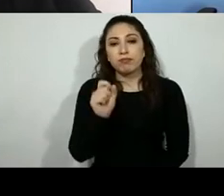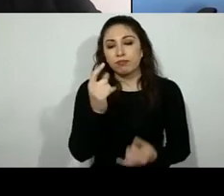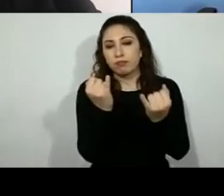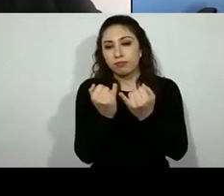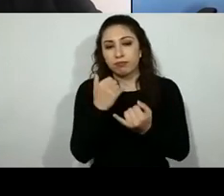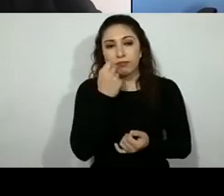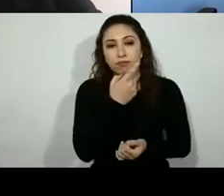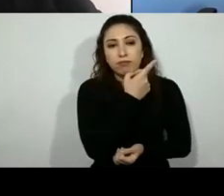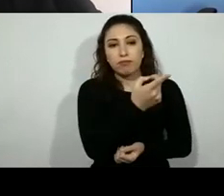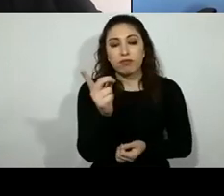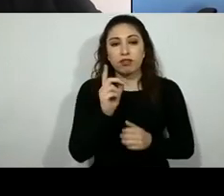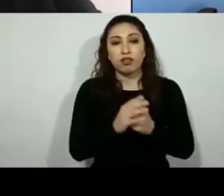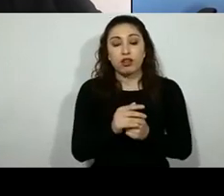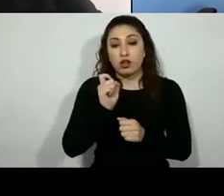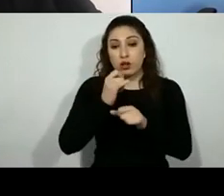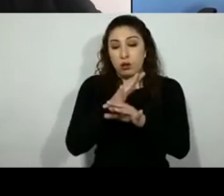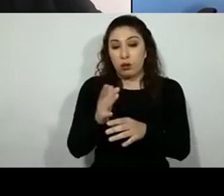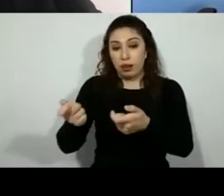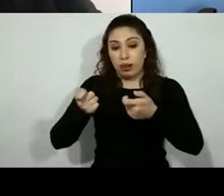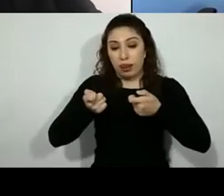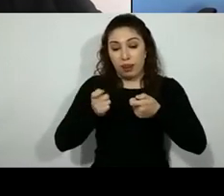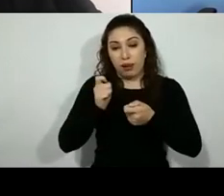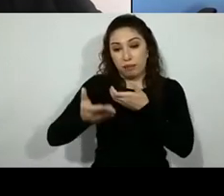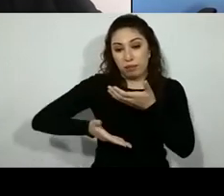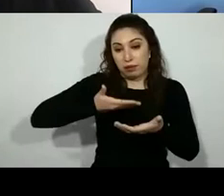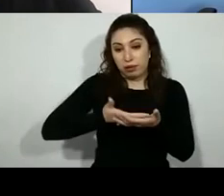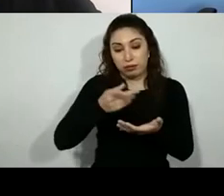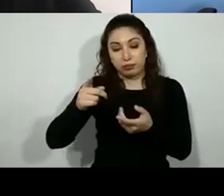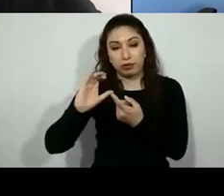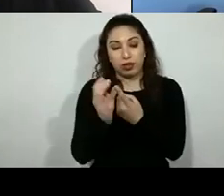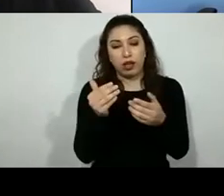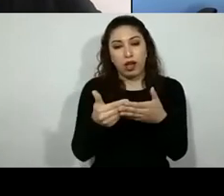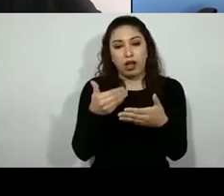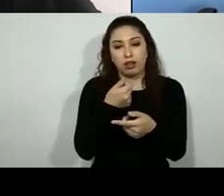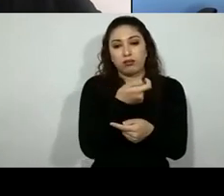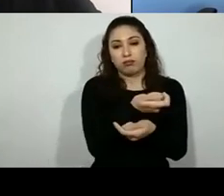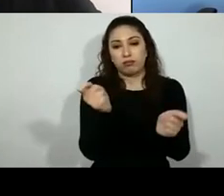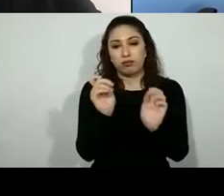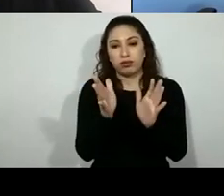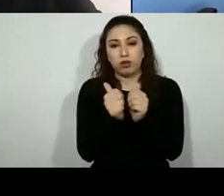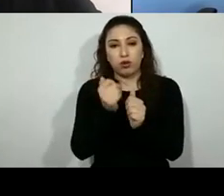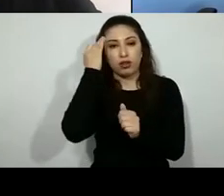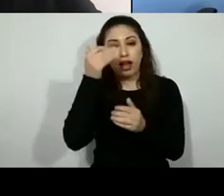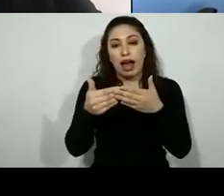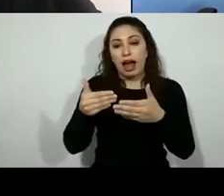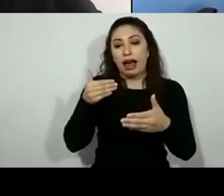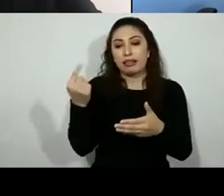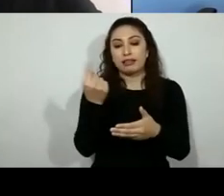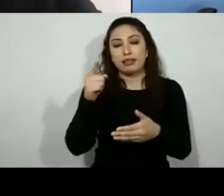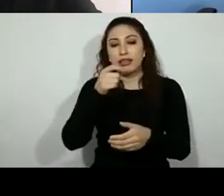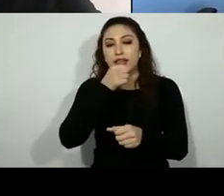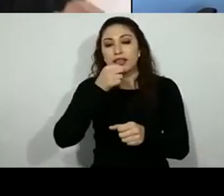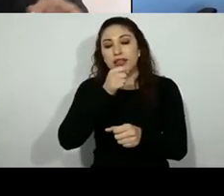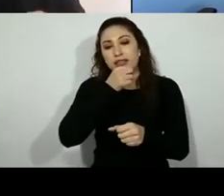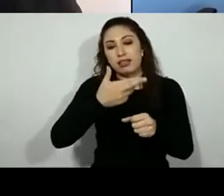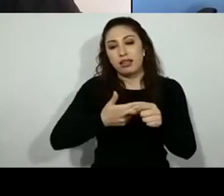la información solicitada por esta comisión fue enviada antes de que la Secretaría de Finanzas nos comunicara